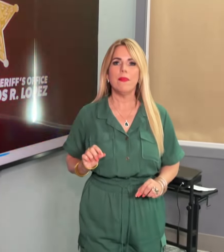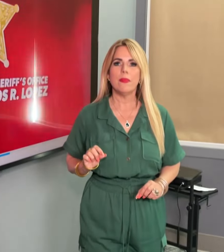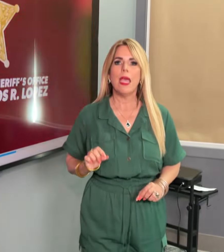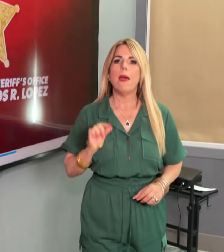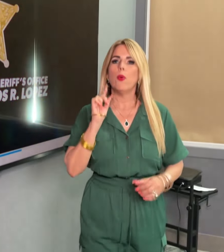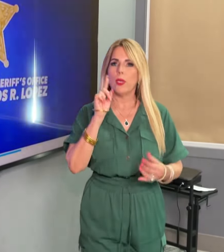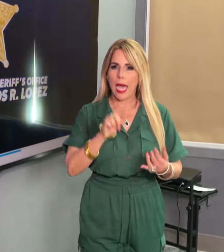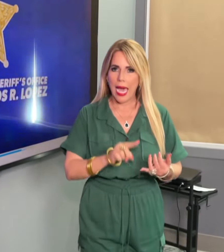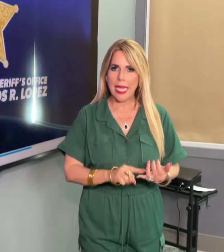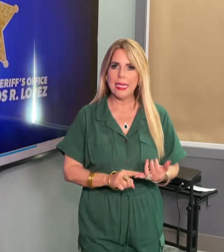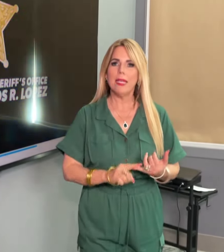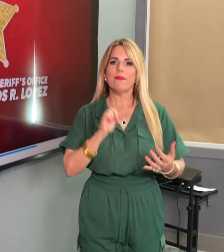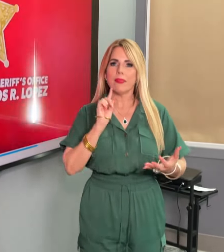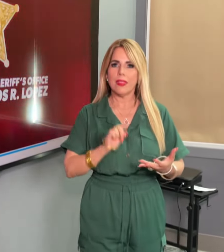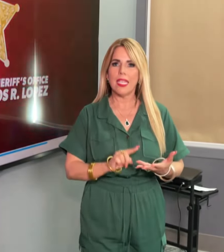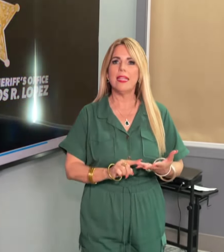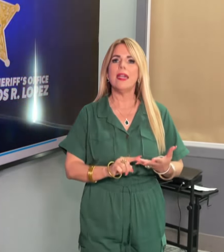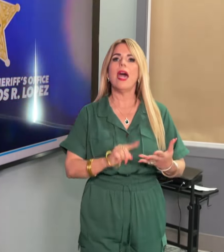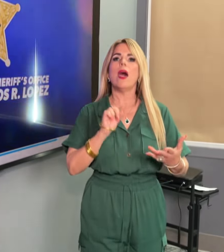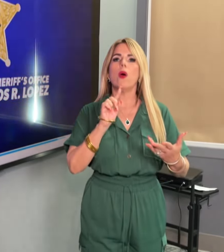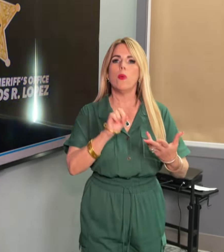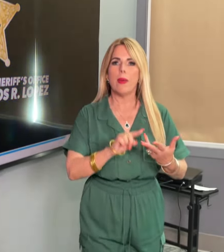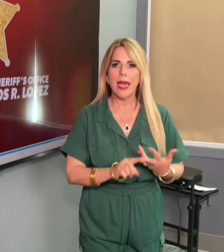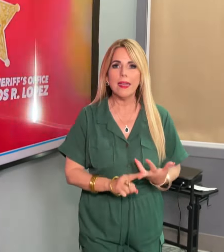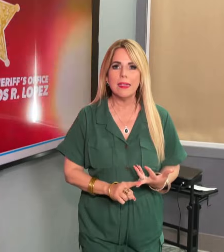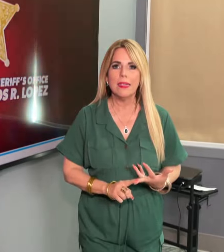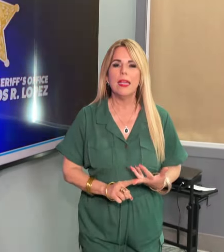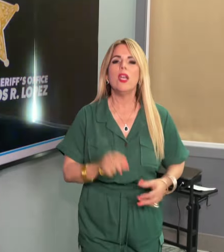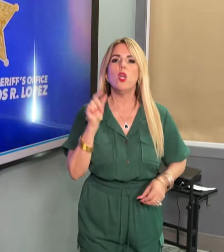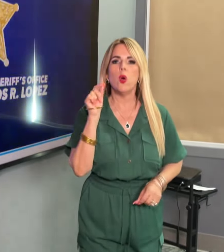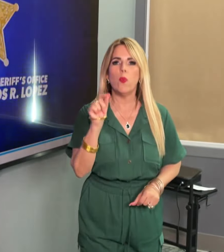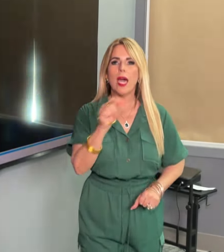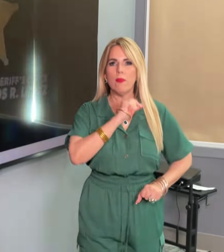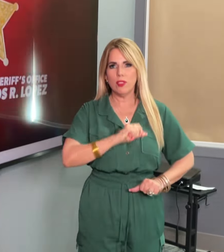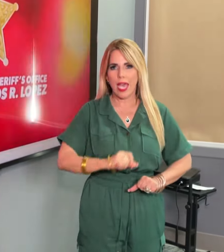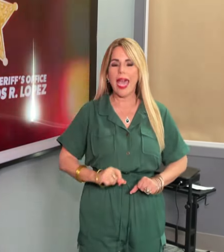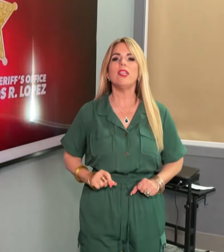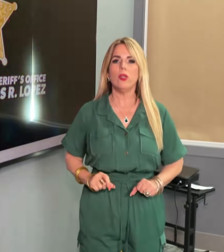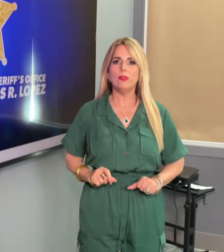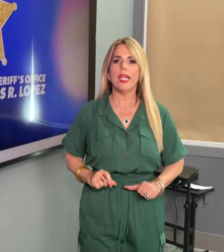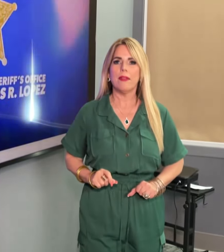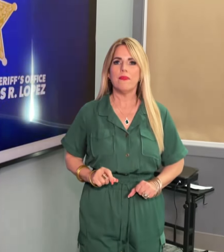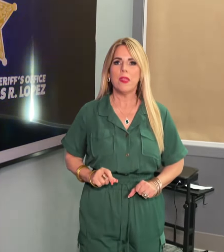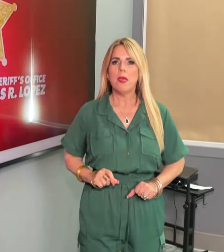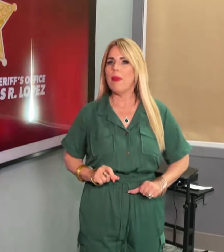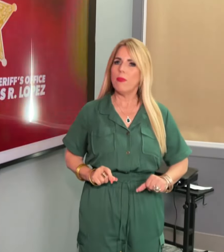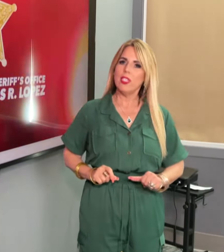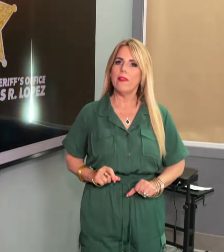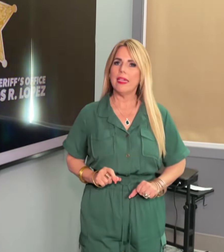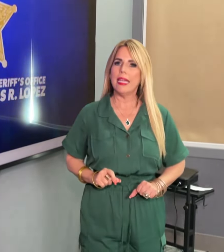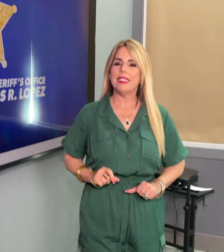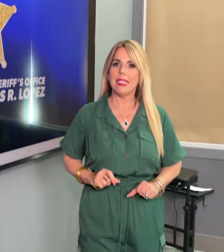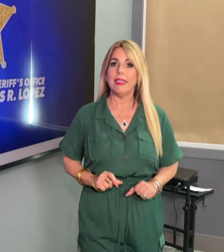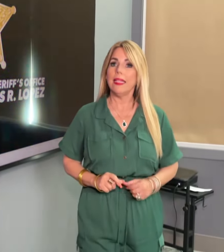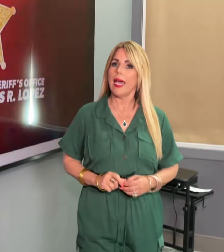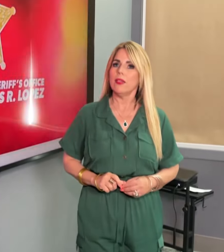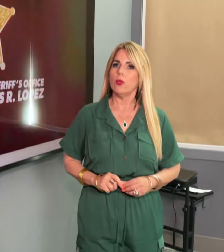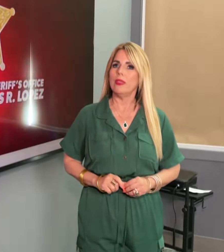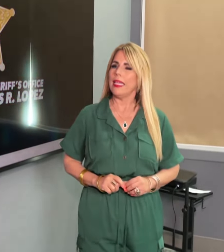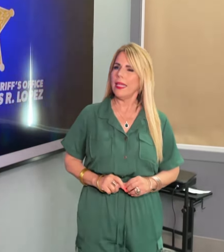vaya por aire tierra o mar lo vamos a encontrar vamos a ver el